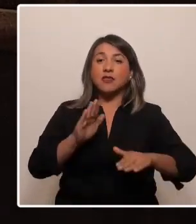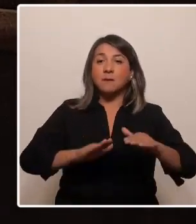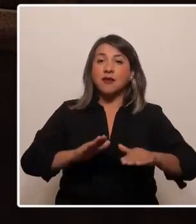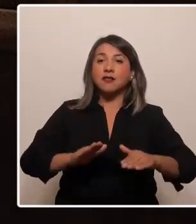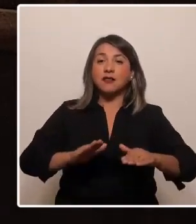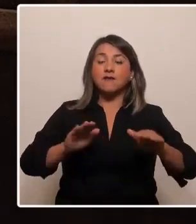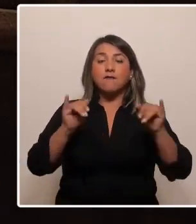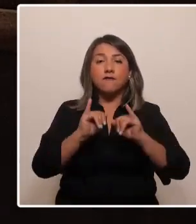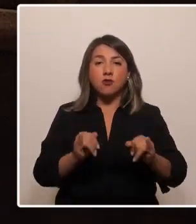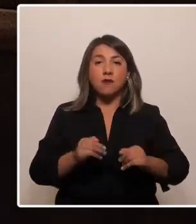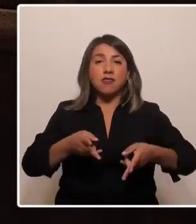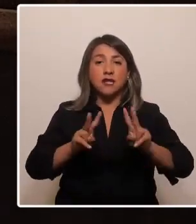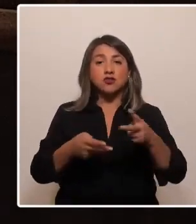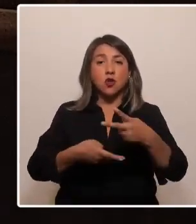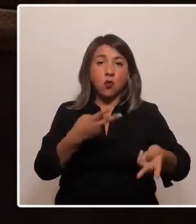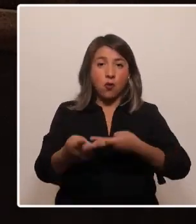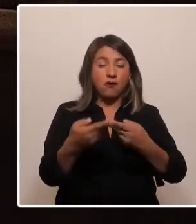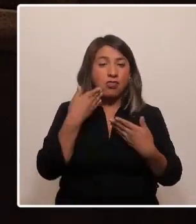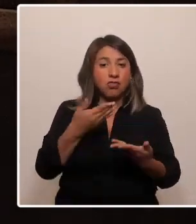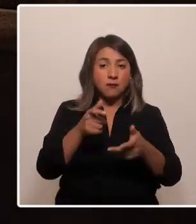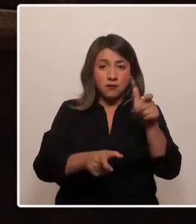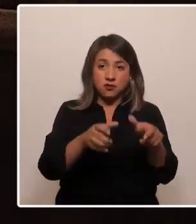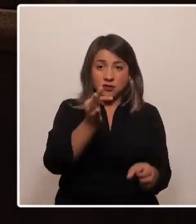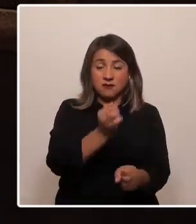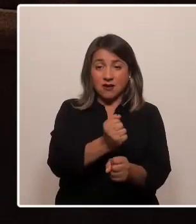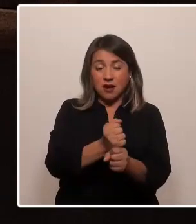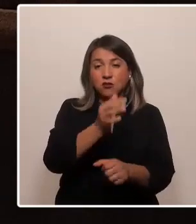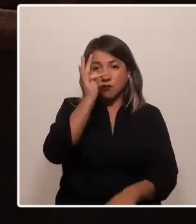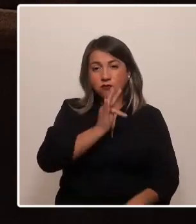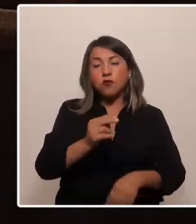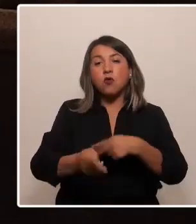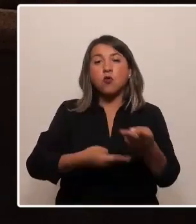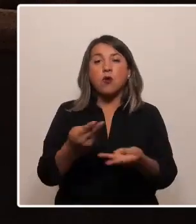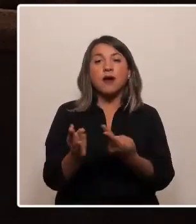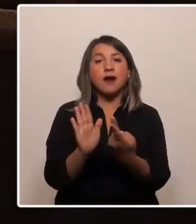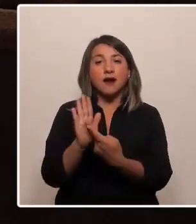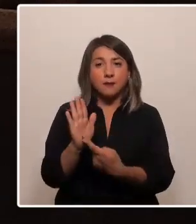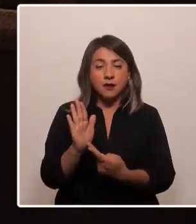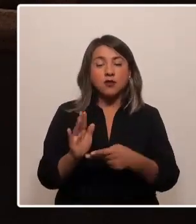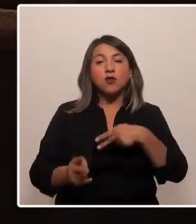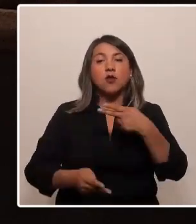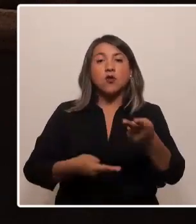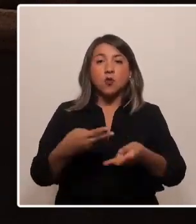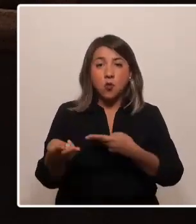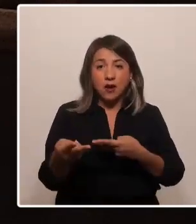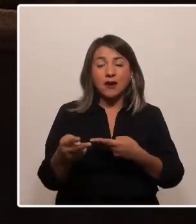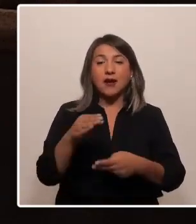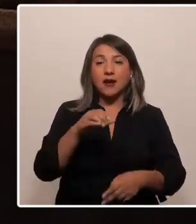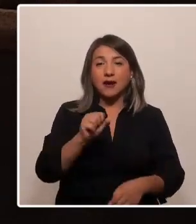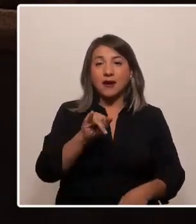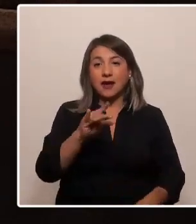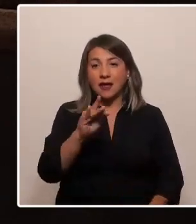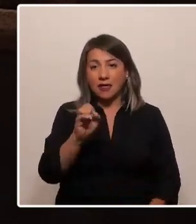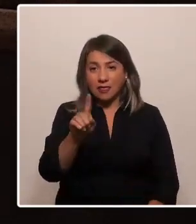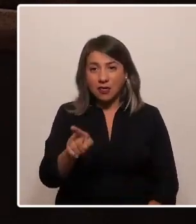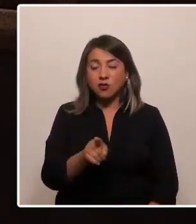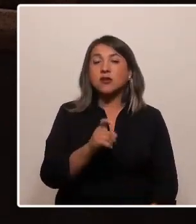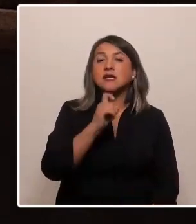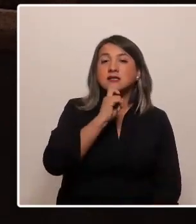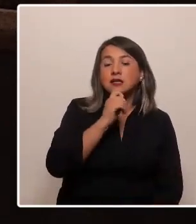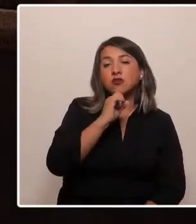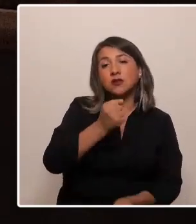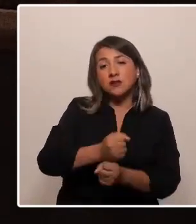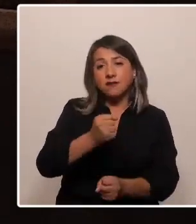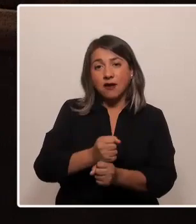huelga denegado a los trabajadores, paralización intempestiva, huelga reglamento, la huelga de brazos caídos, la huelga de celo, el trabajo a